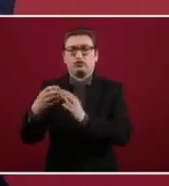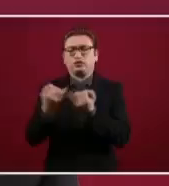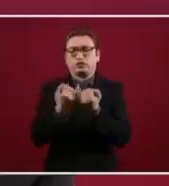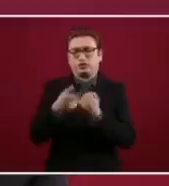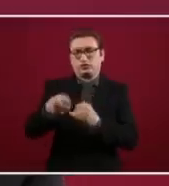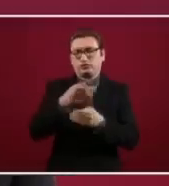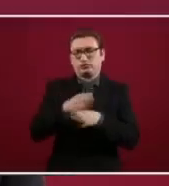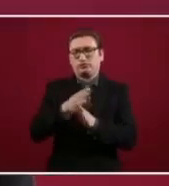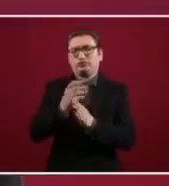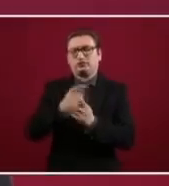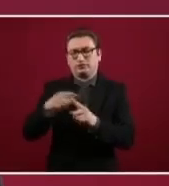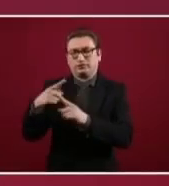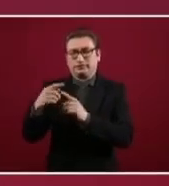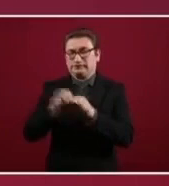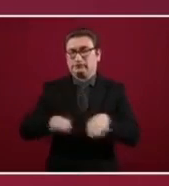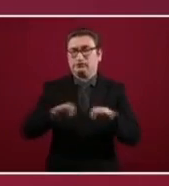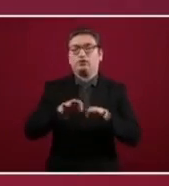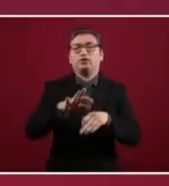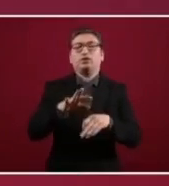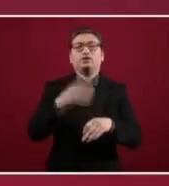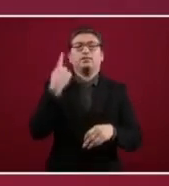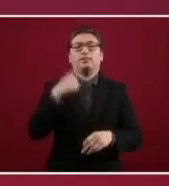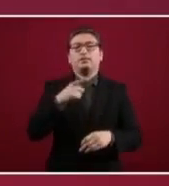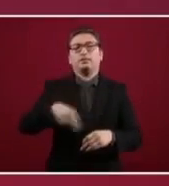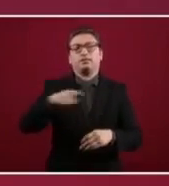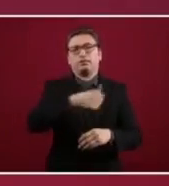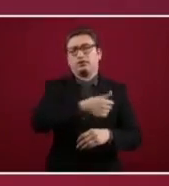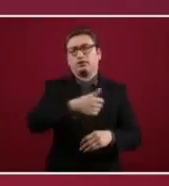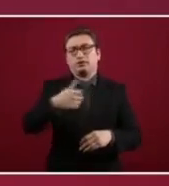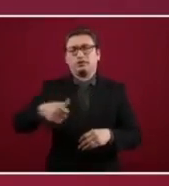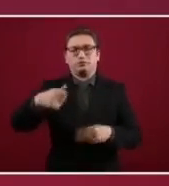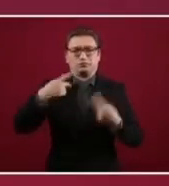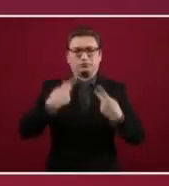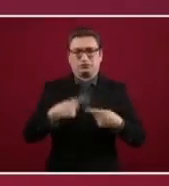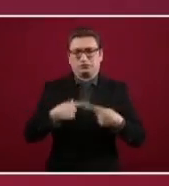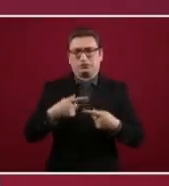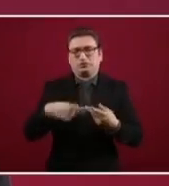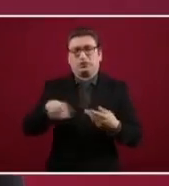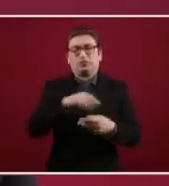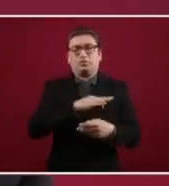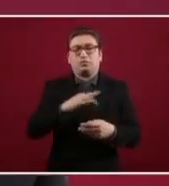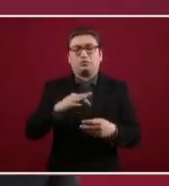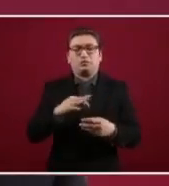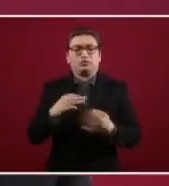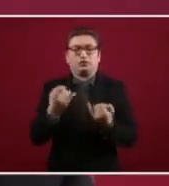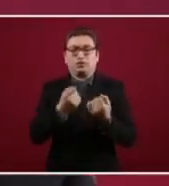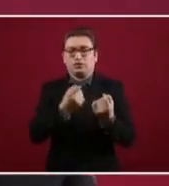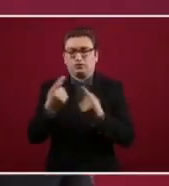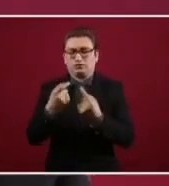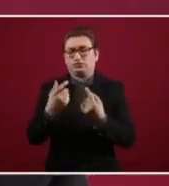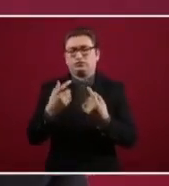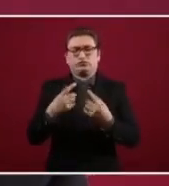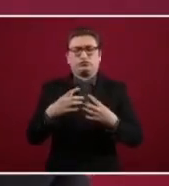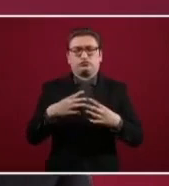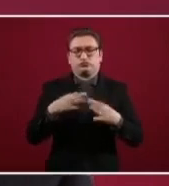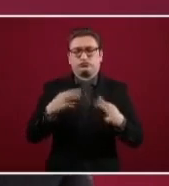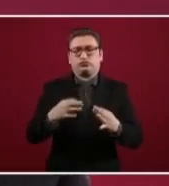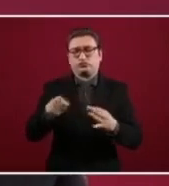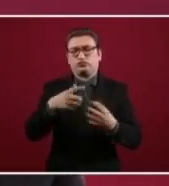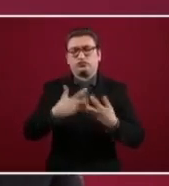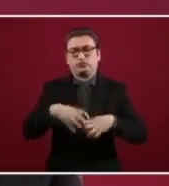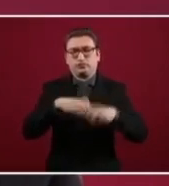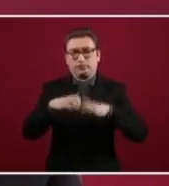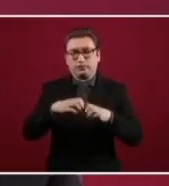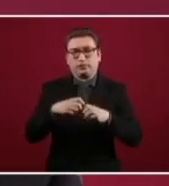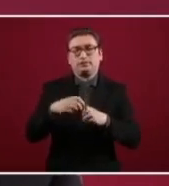a que cada vez sean más mayor el número de micro y medianas empresas que se benefician de